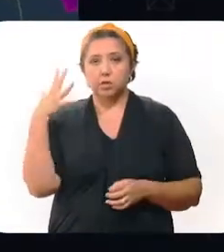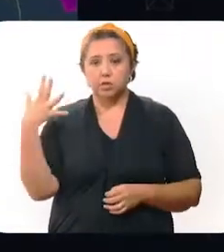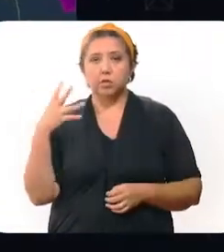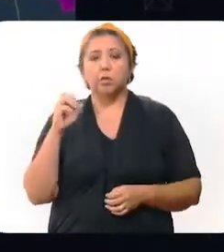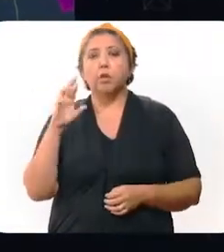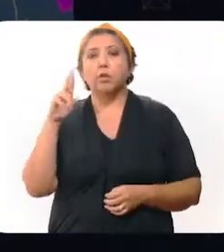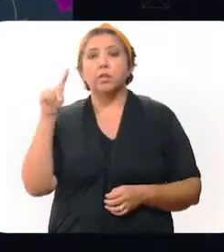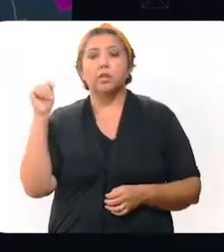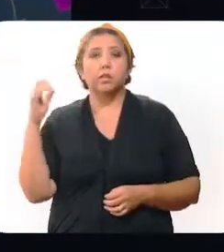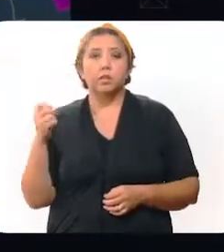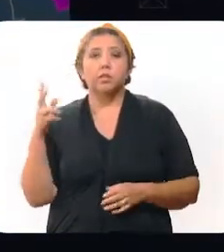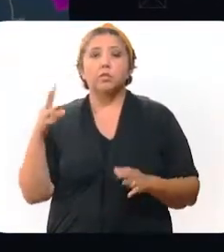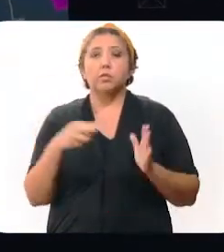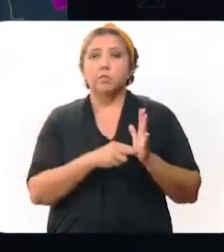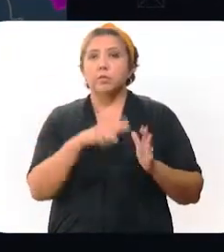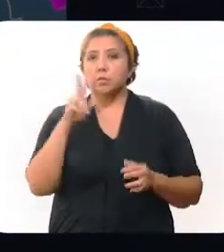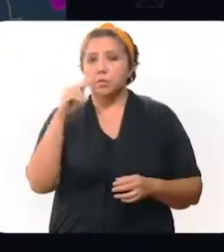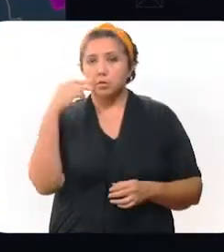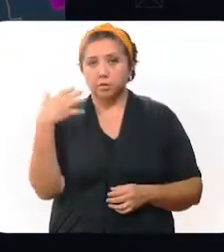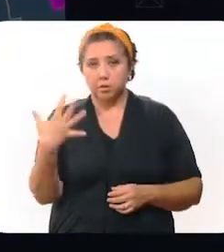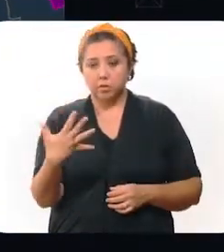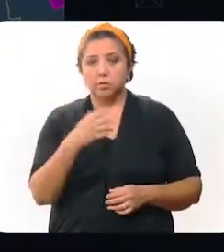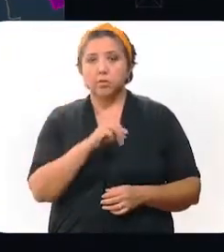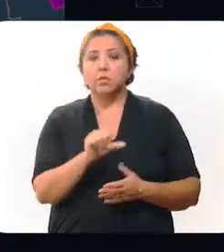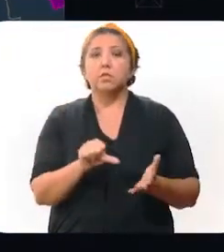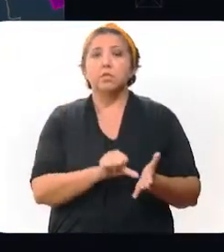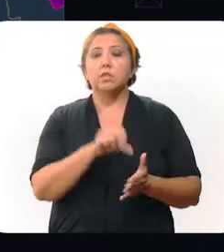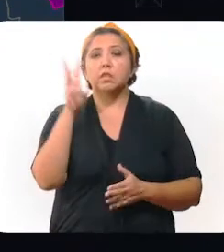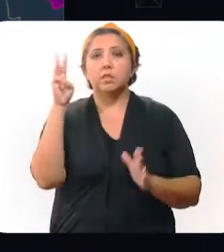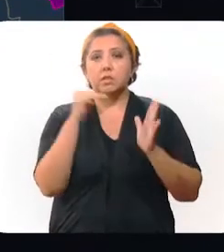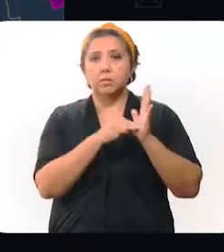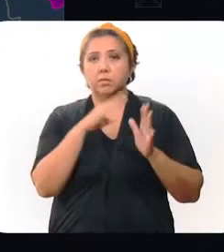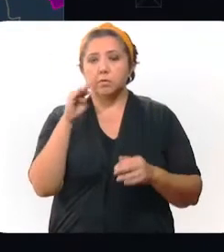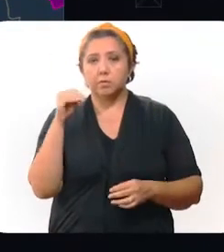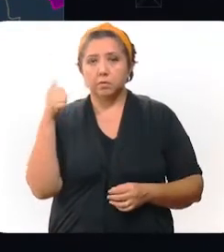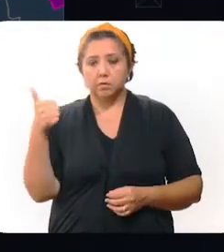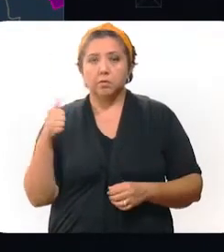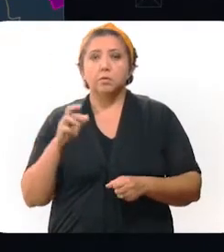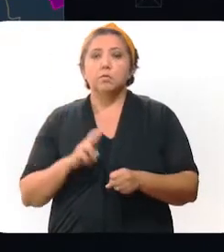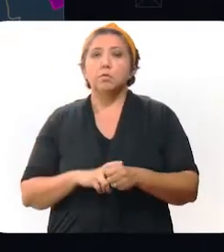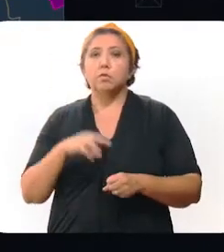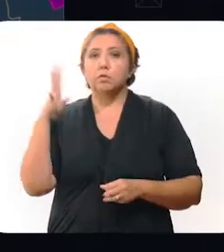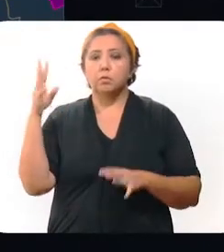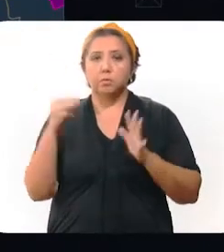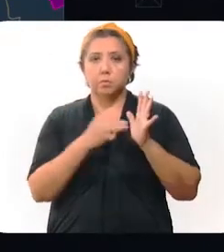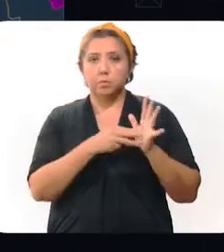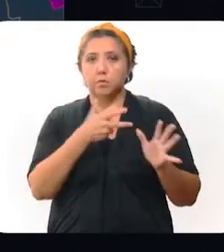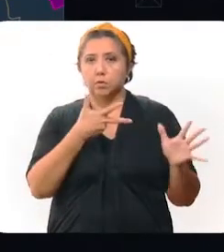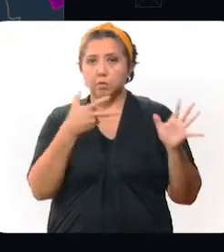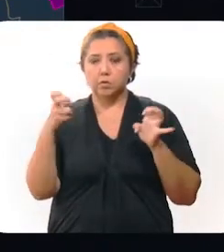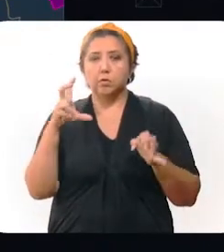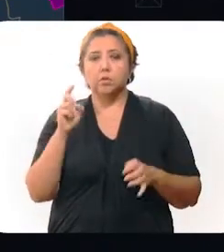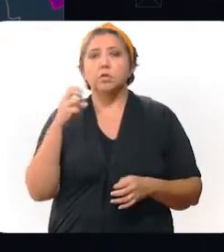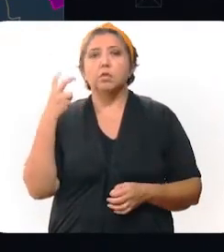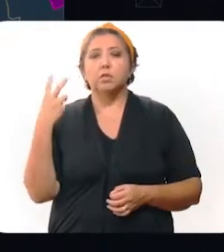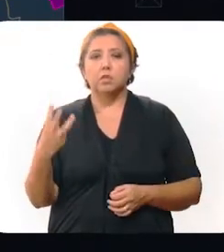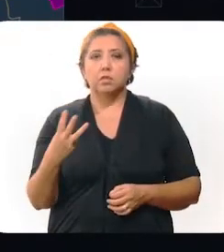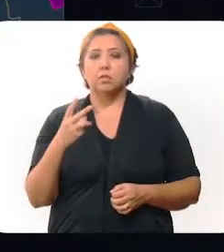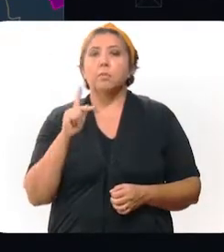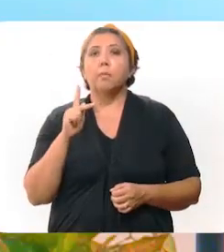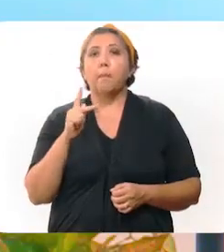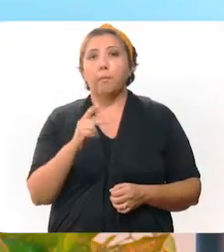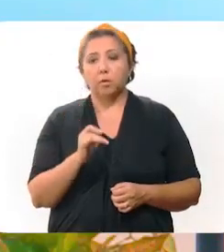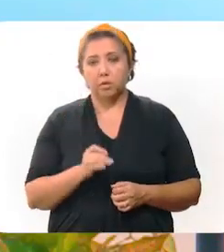5.865 en la zona oriente, 2.085 en la zona centro, 3.096 en la zona sur y 4.833 en la zona